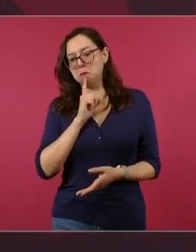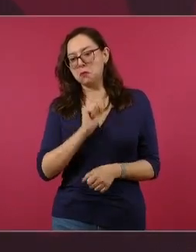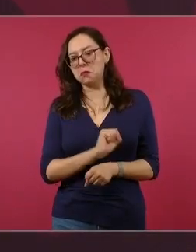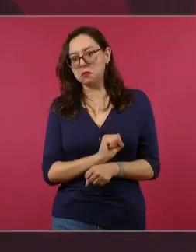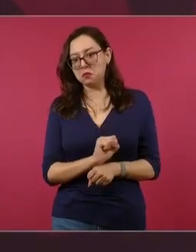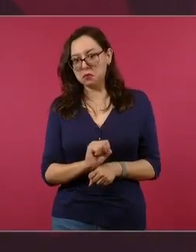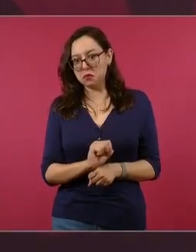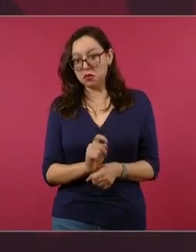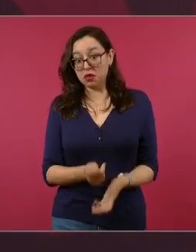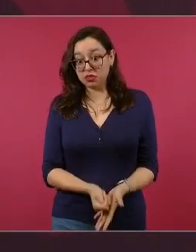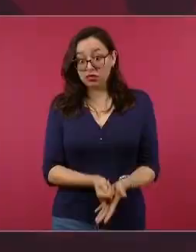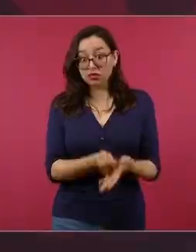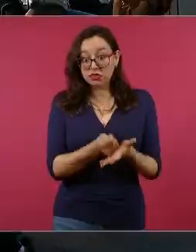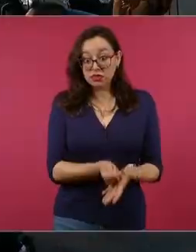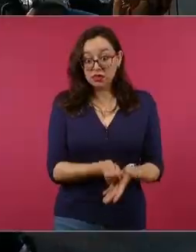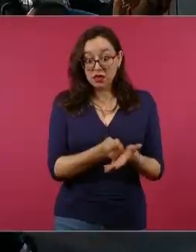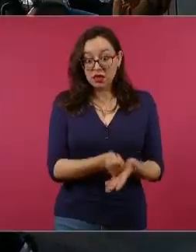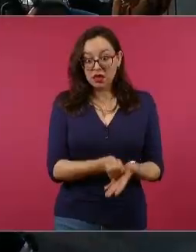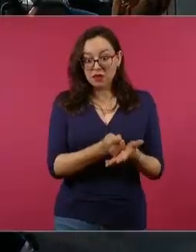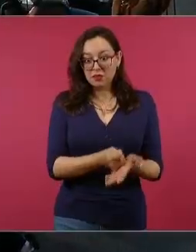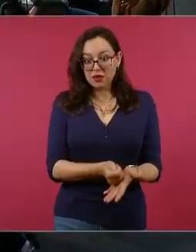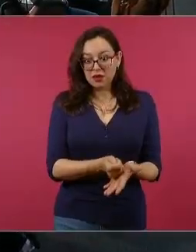atienden,